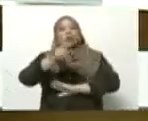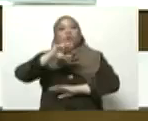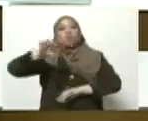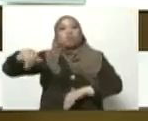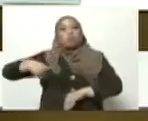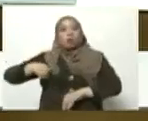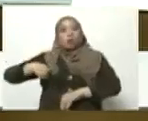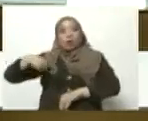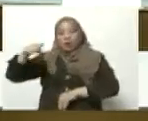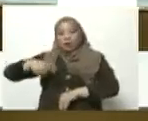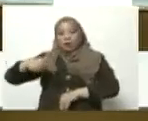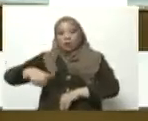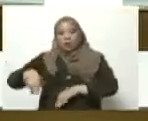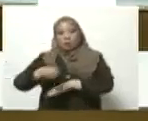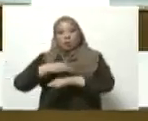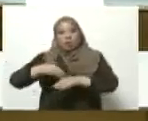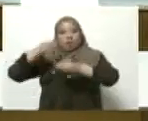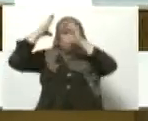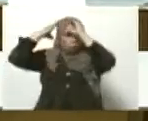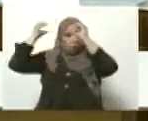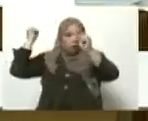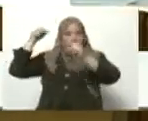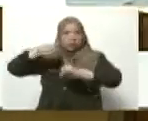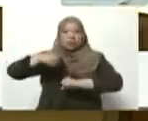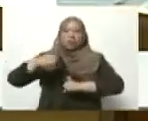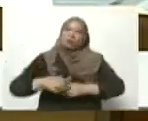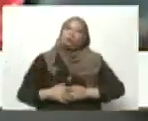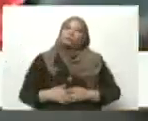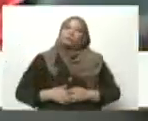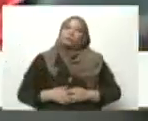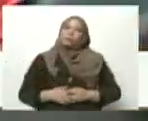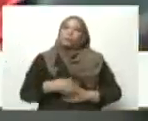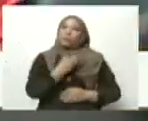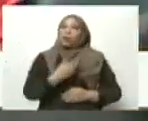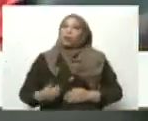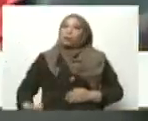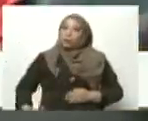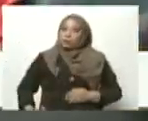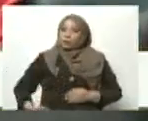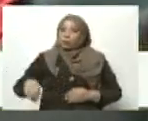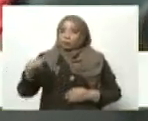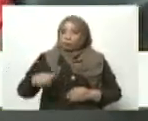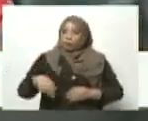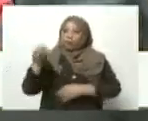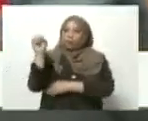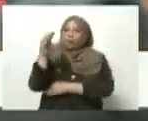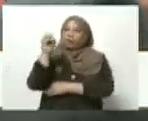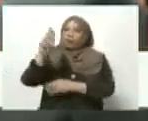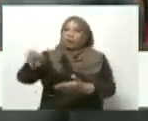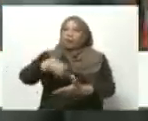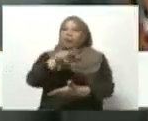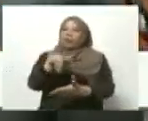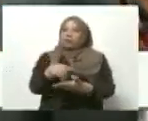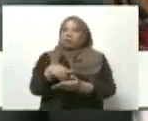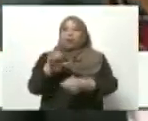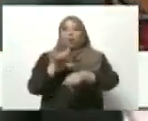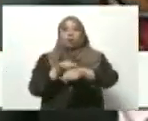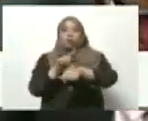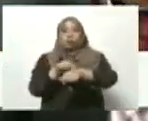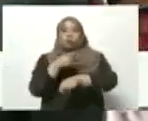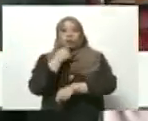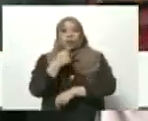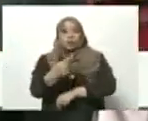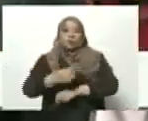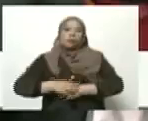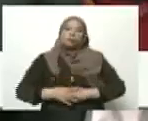nuestra República. El presidente de la Asamblea Nacional, doctor Jorge Rodríguez, ha autorizado, ha designado